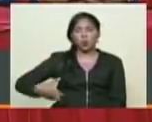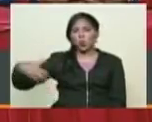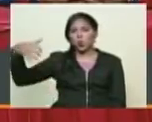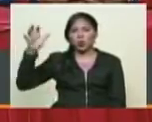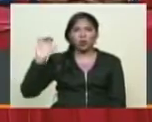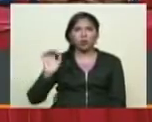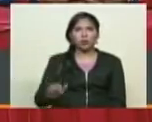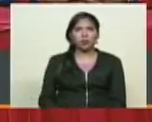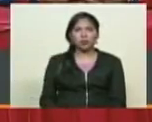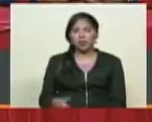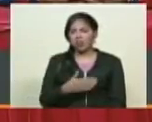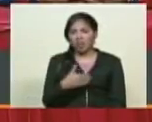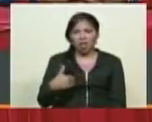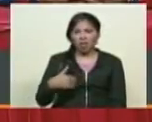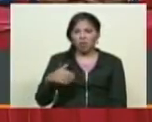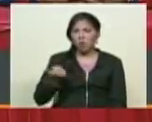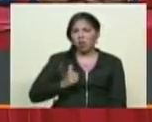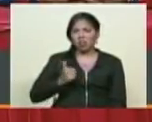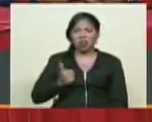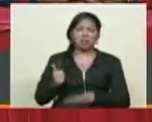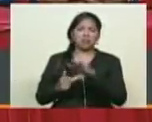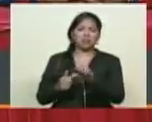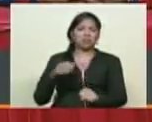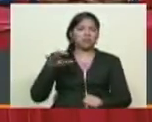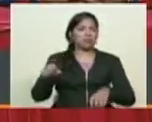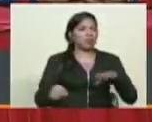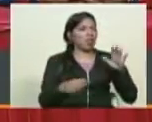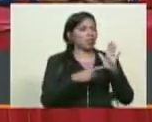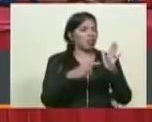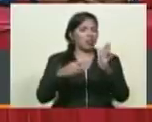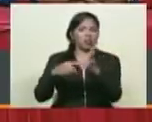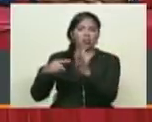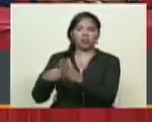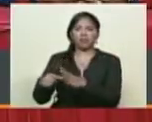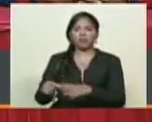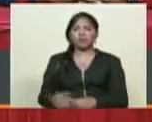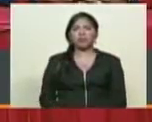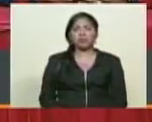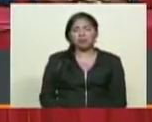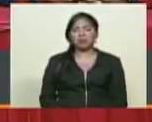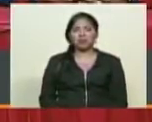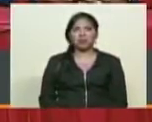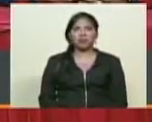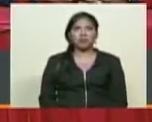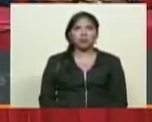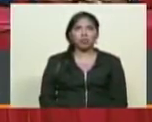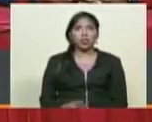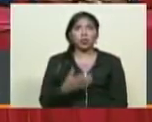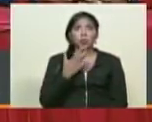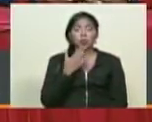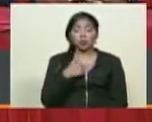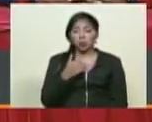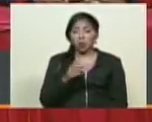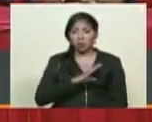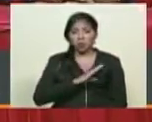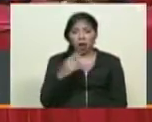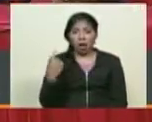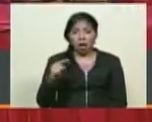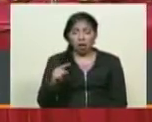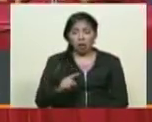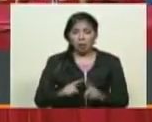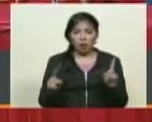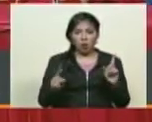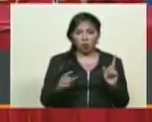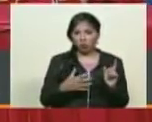se quiere alquilar. Me explico. Si yo tengo algo y no lo quiero alquilar, no lo alquilo. Entonces,